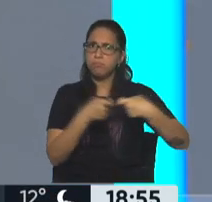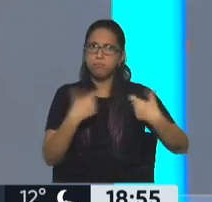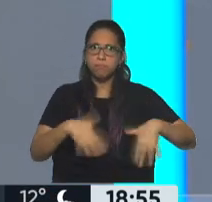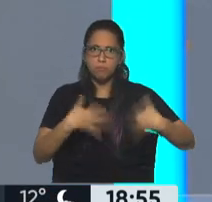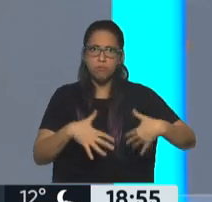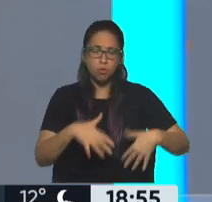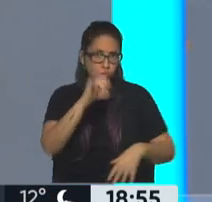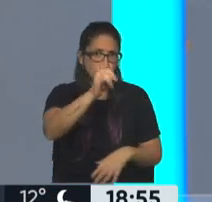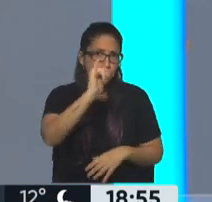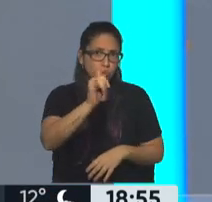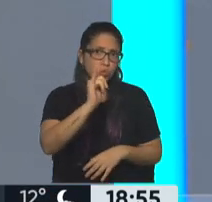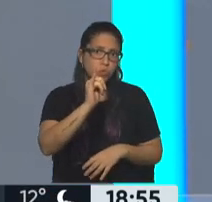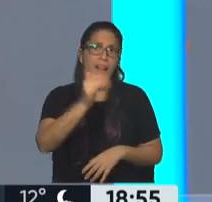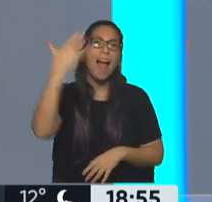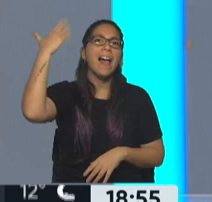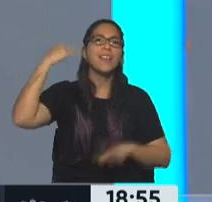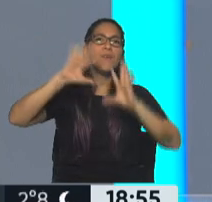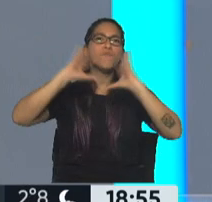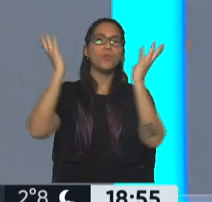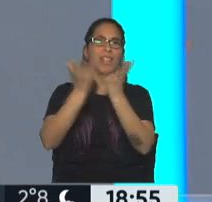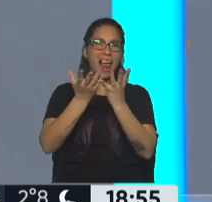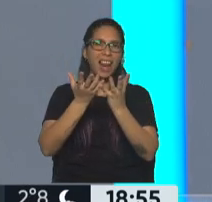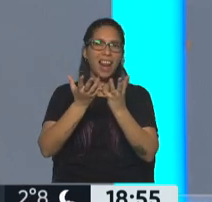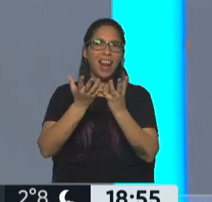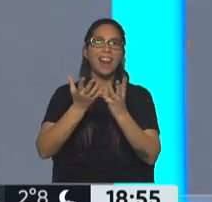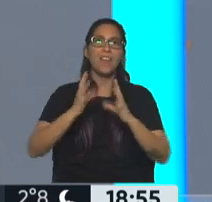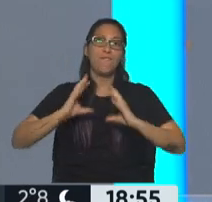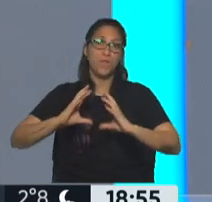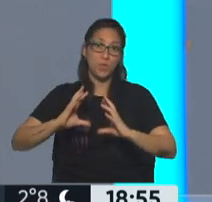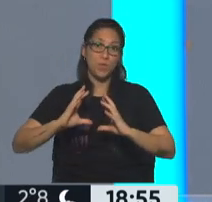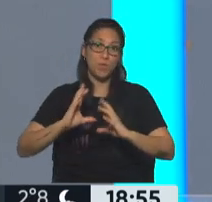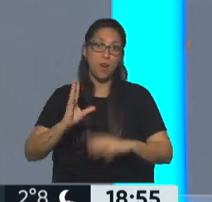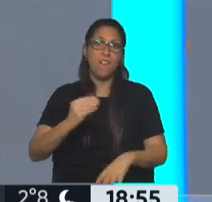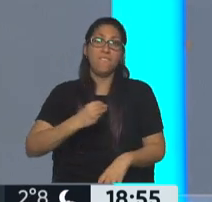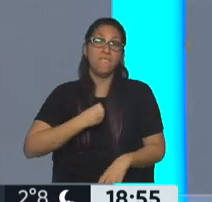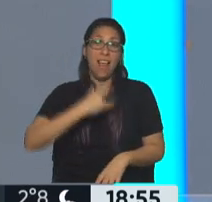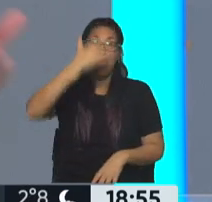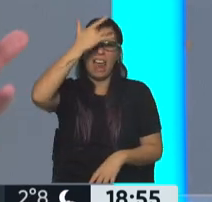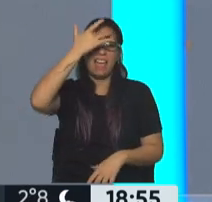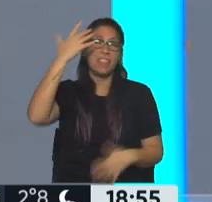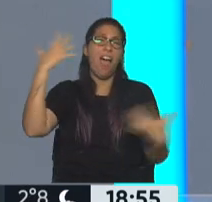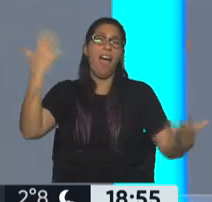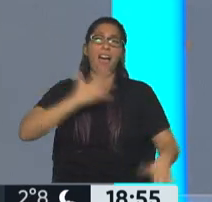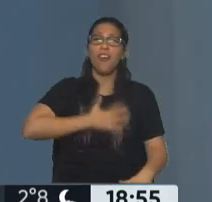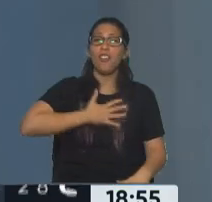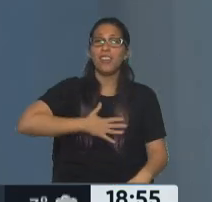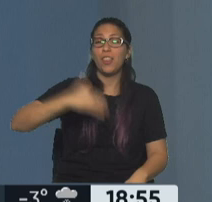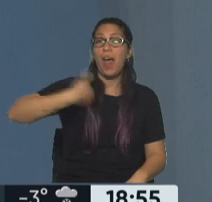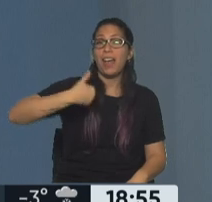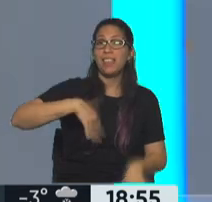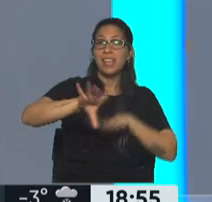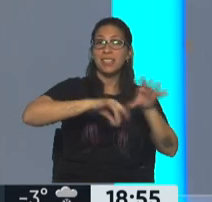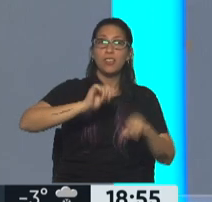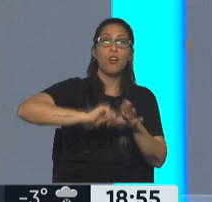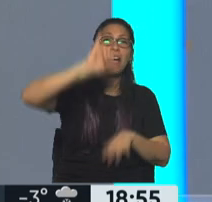todos vimos durante el Campeonato del mundo los los hinchas indios que festejaban los triunfos argentinos